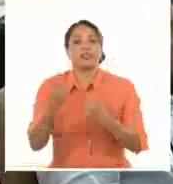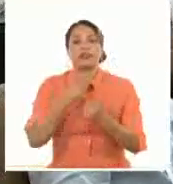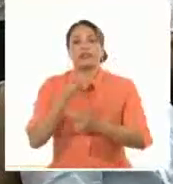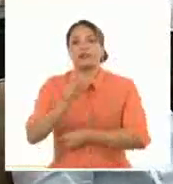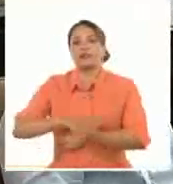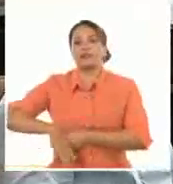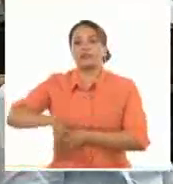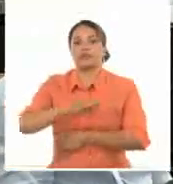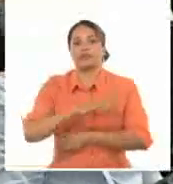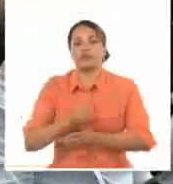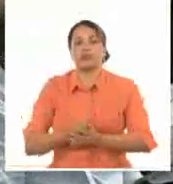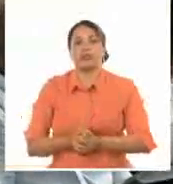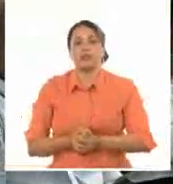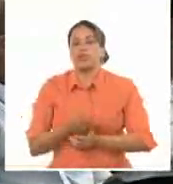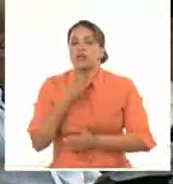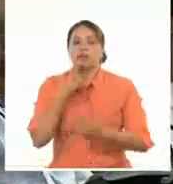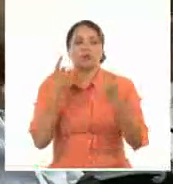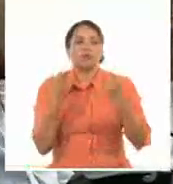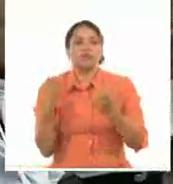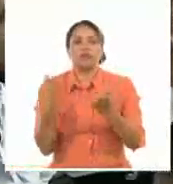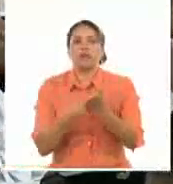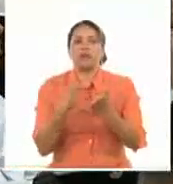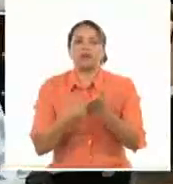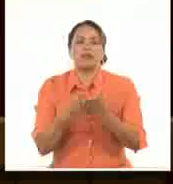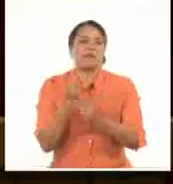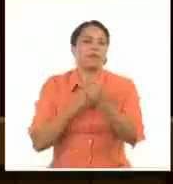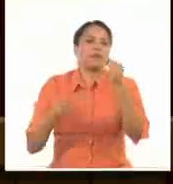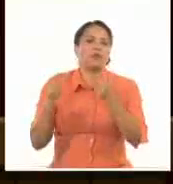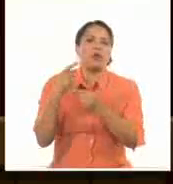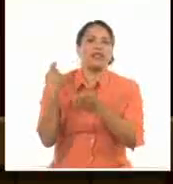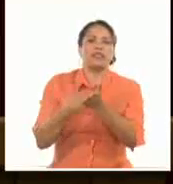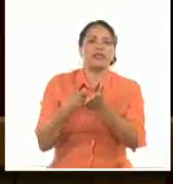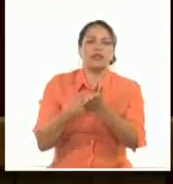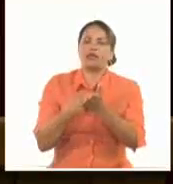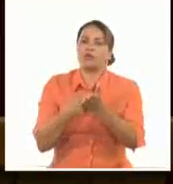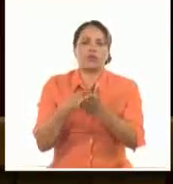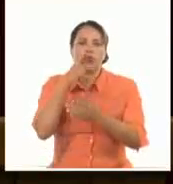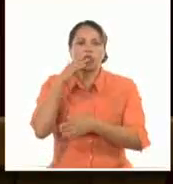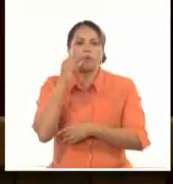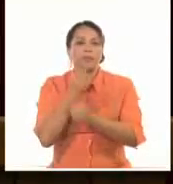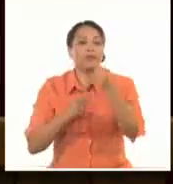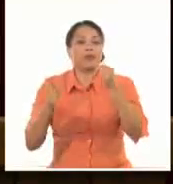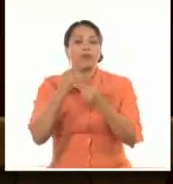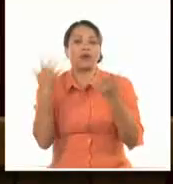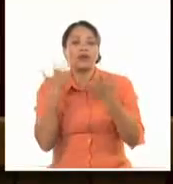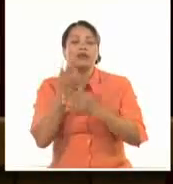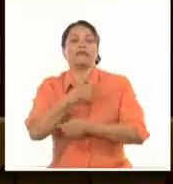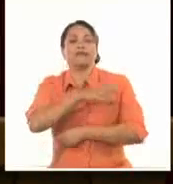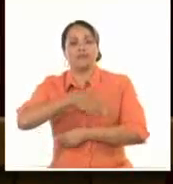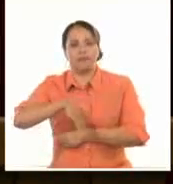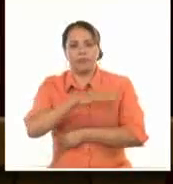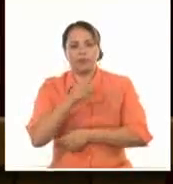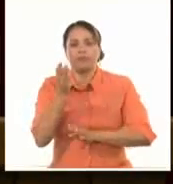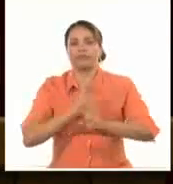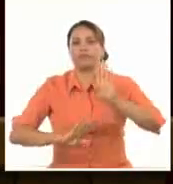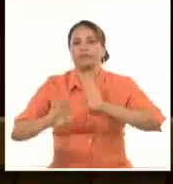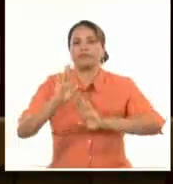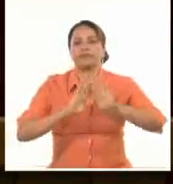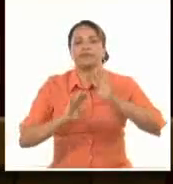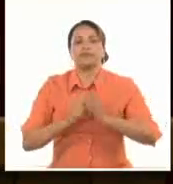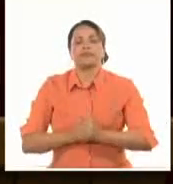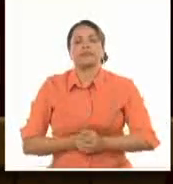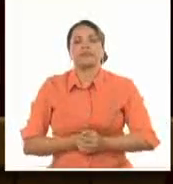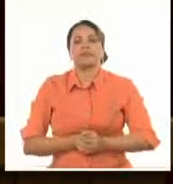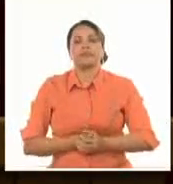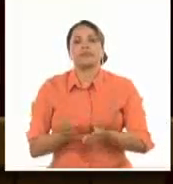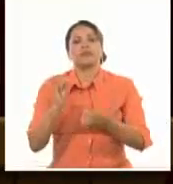no apuesta al dinero por encima de los seres humanos, ni condena a las personas a vivir bajo el mandato del mercado, incluso